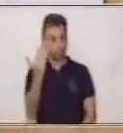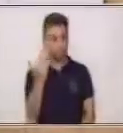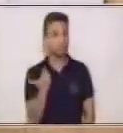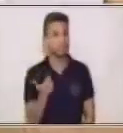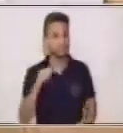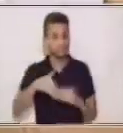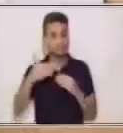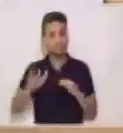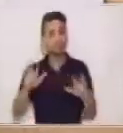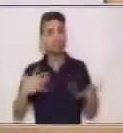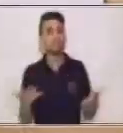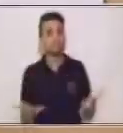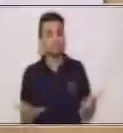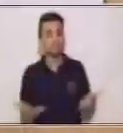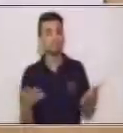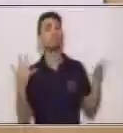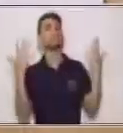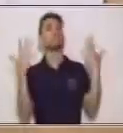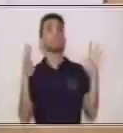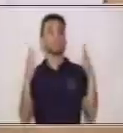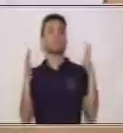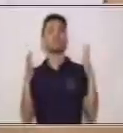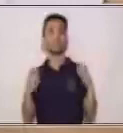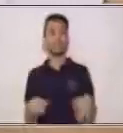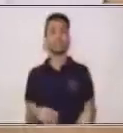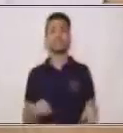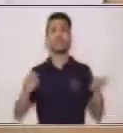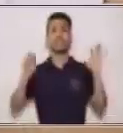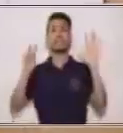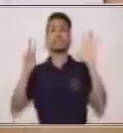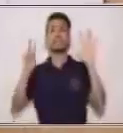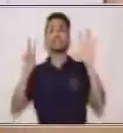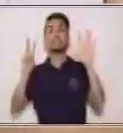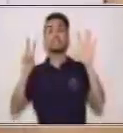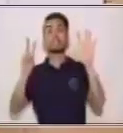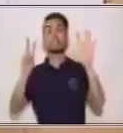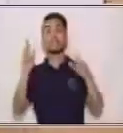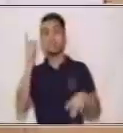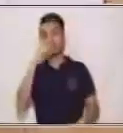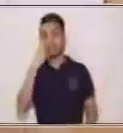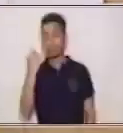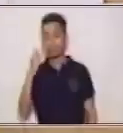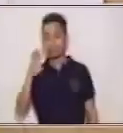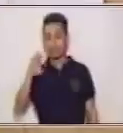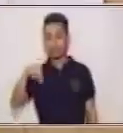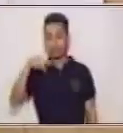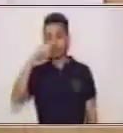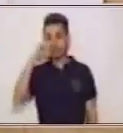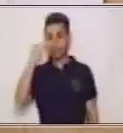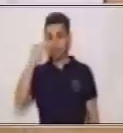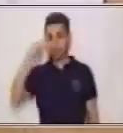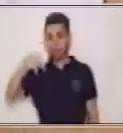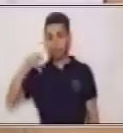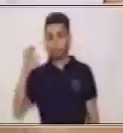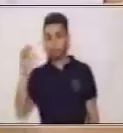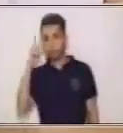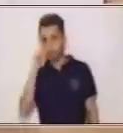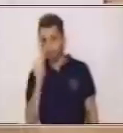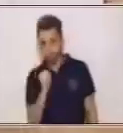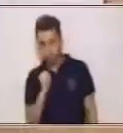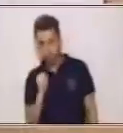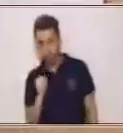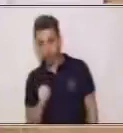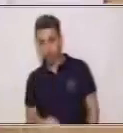oigo. ¡Excelente! Ahora siguen los séptimos. Los séptimos significa siete partes exactamente